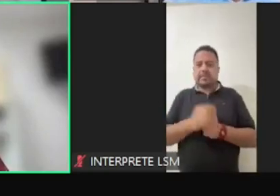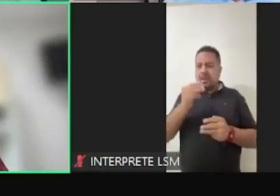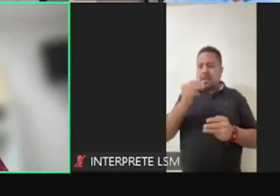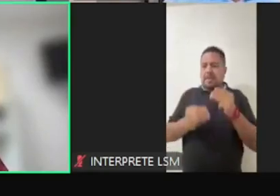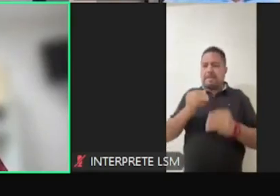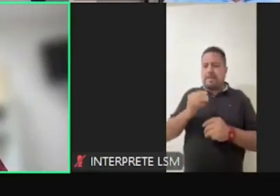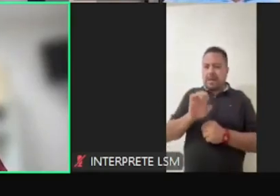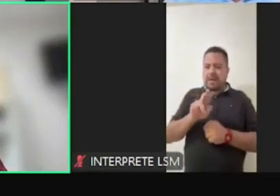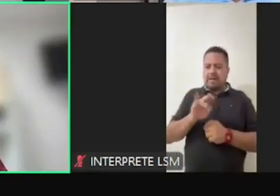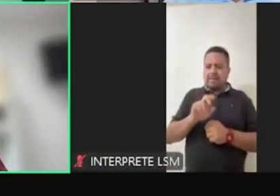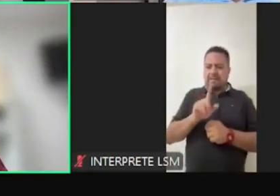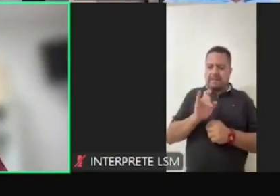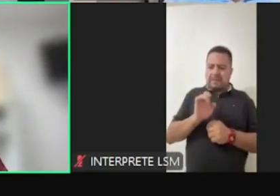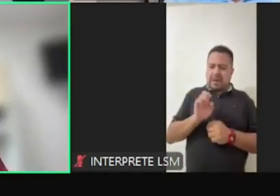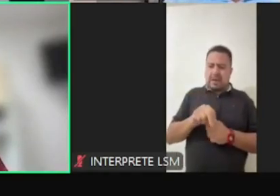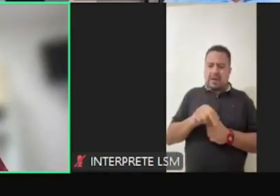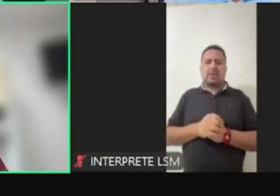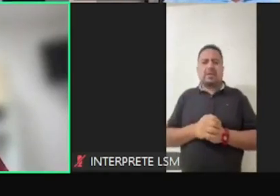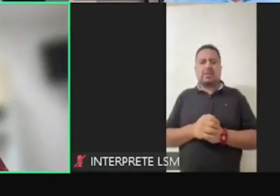evely Rodríguez